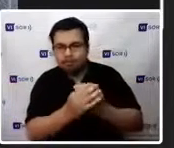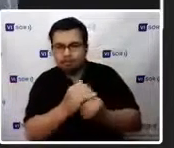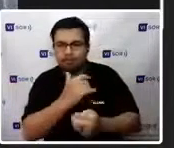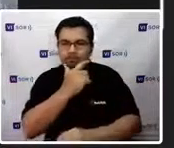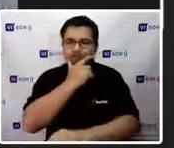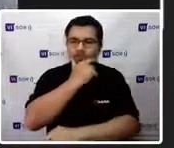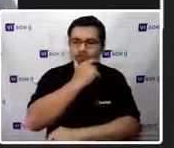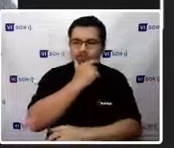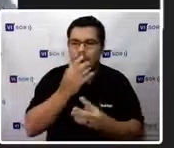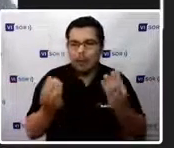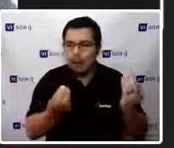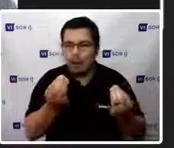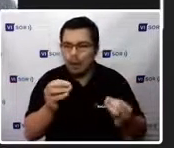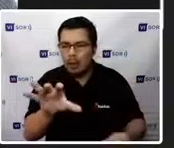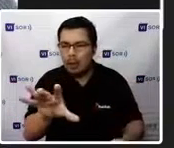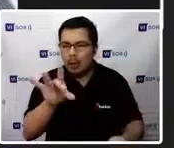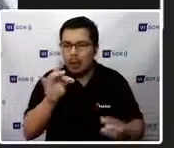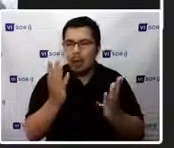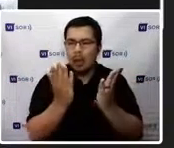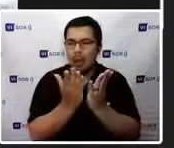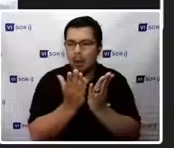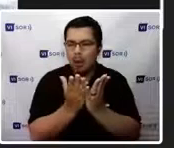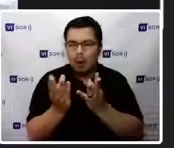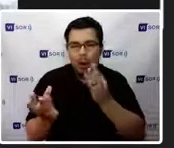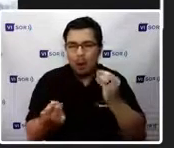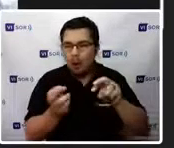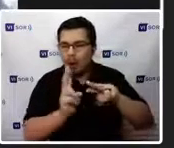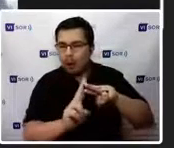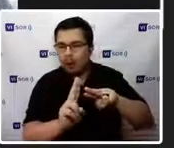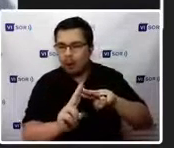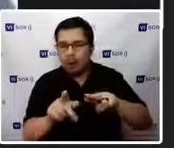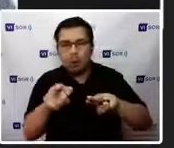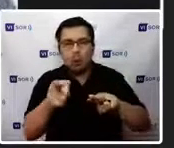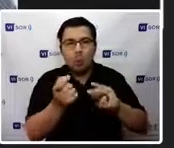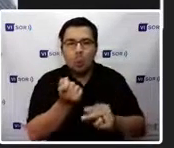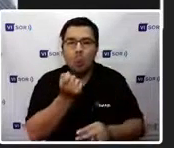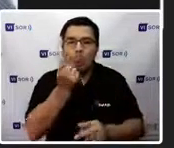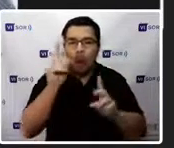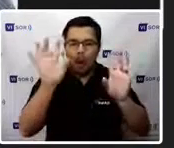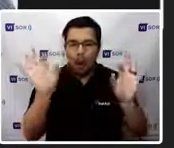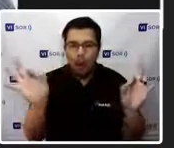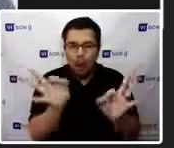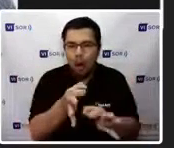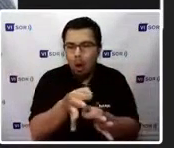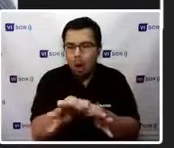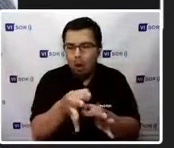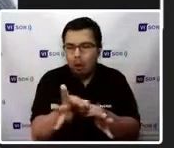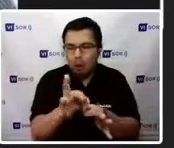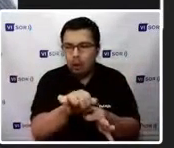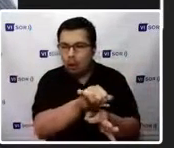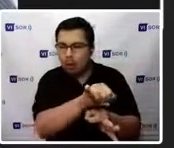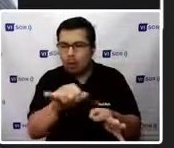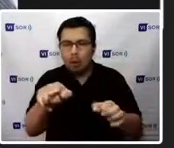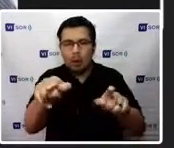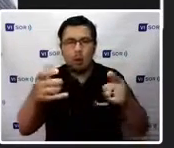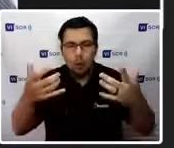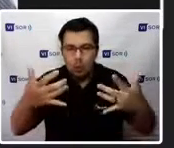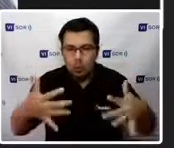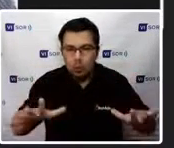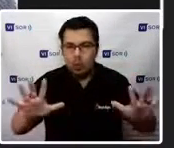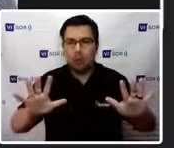estudiar o qué hacer? ¿Qué consejo les puedes dar tú, no es cierto, después de haber pasado por esto y estar ya en el mundo laboral?